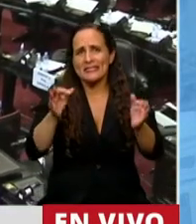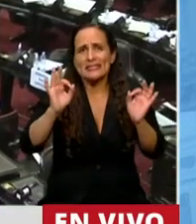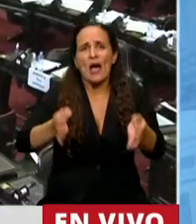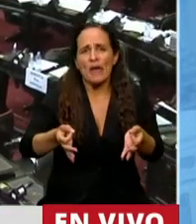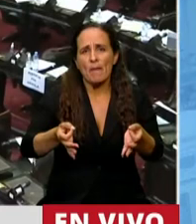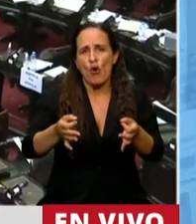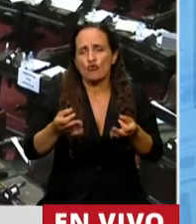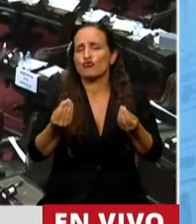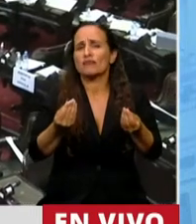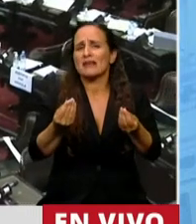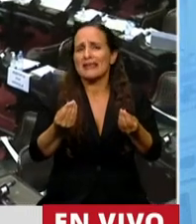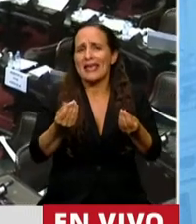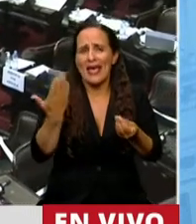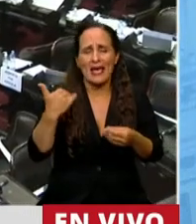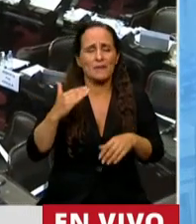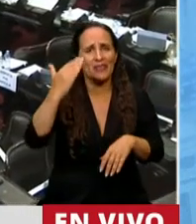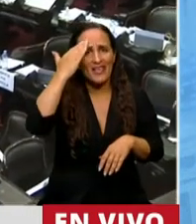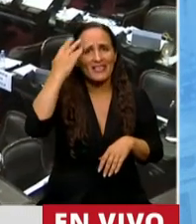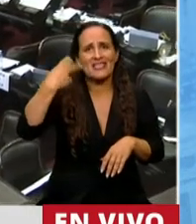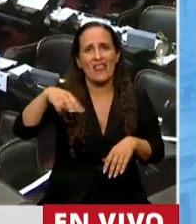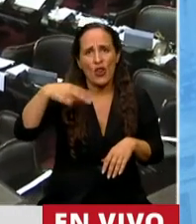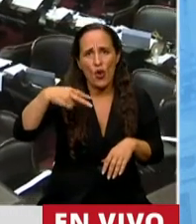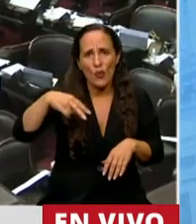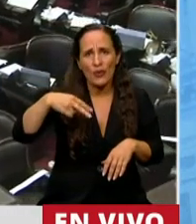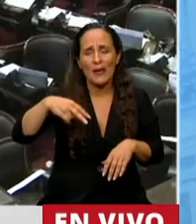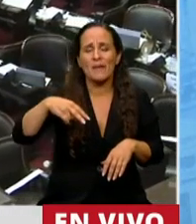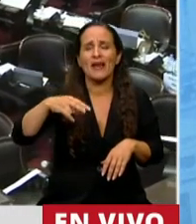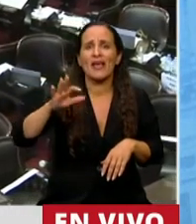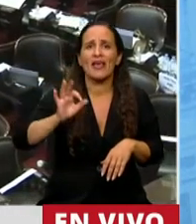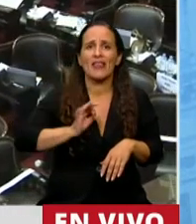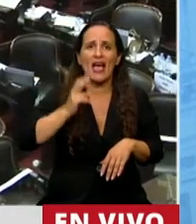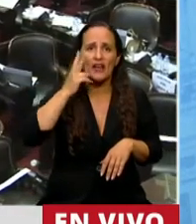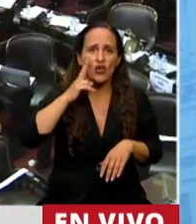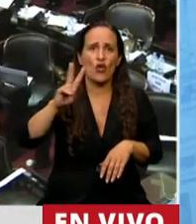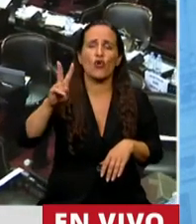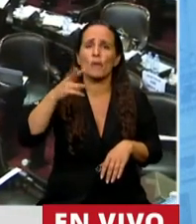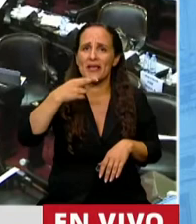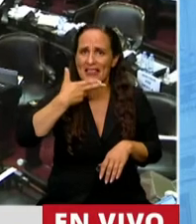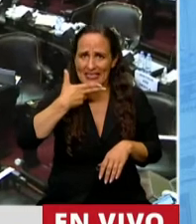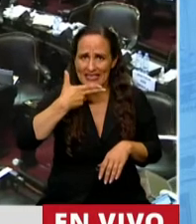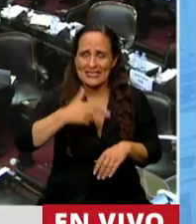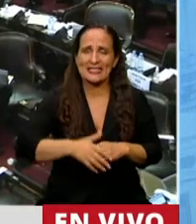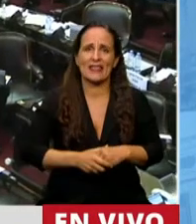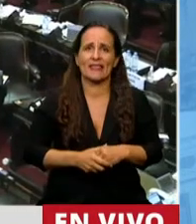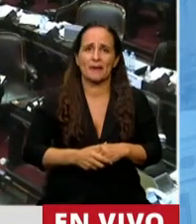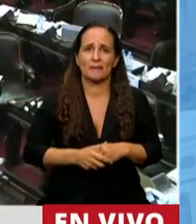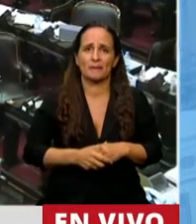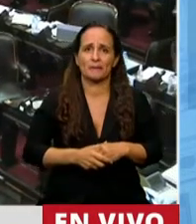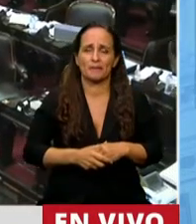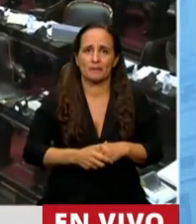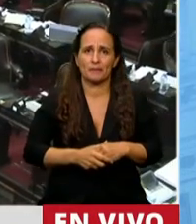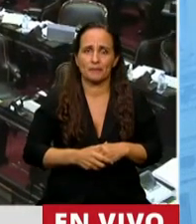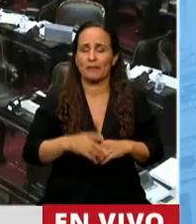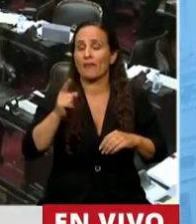ocurrió el 15 de noviembre de del 2017 que ocurrió la desaparición